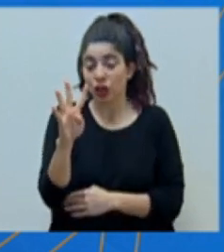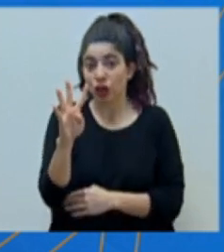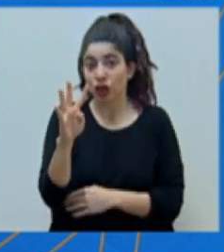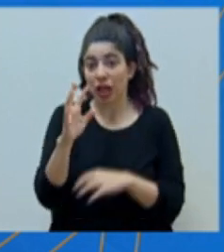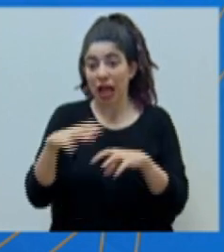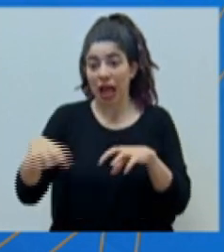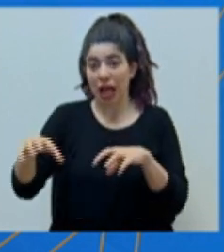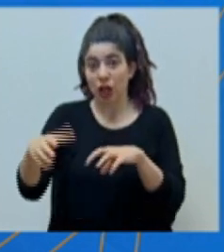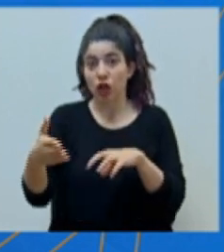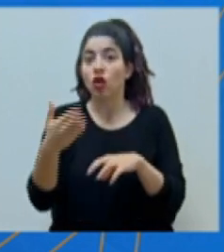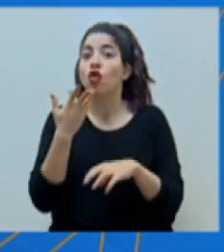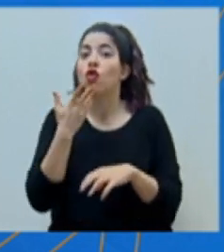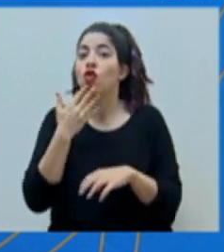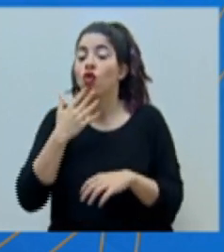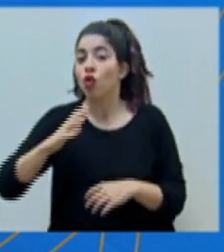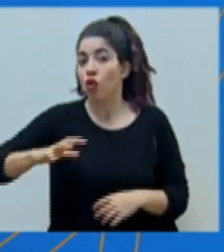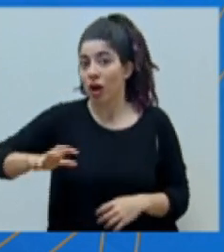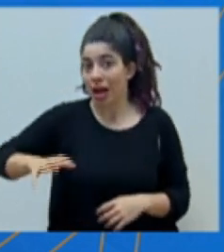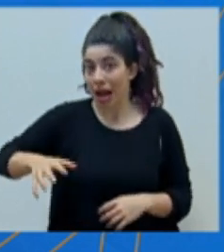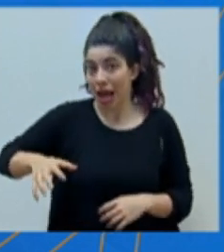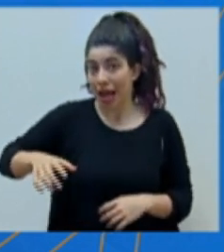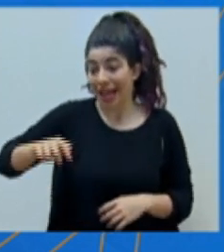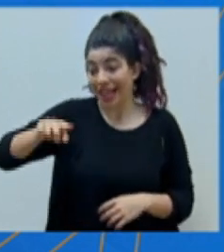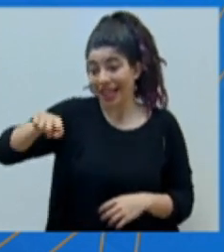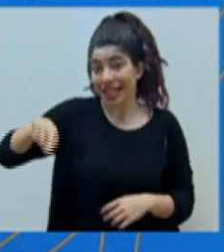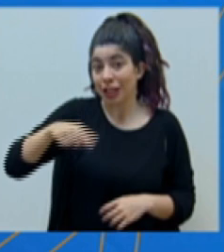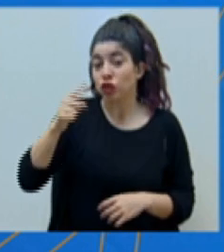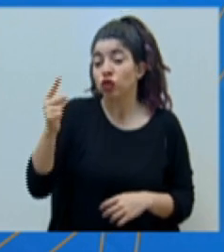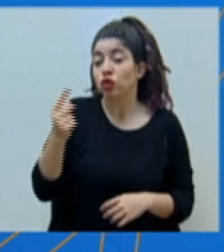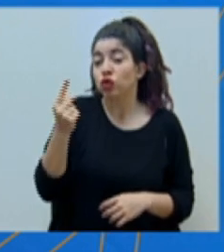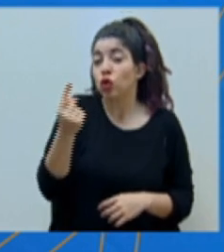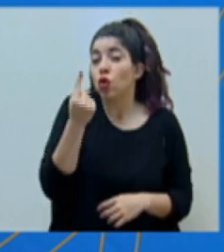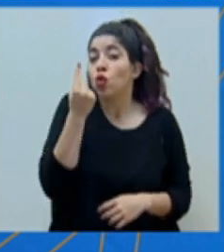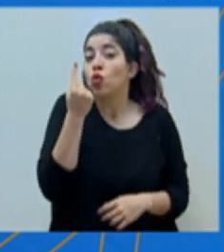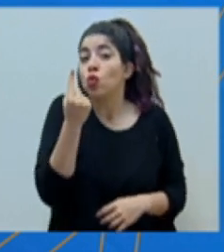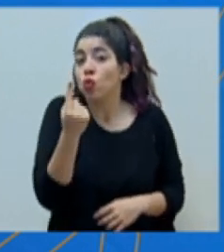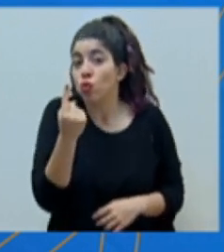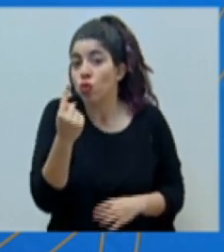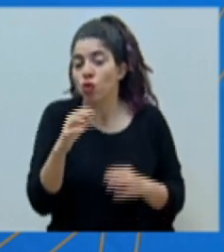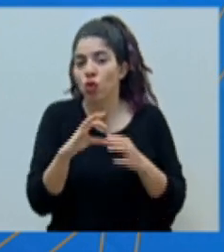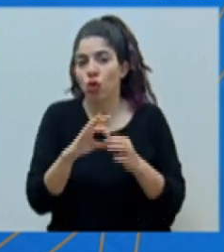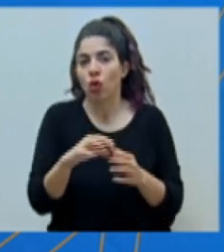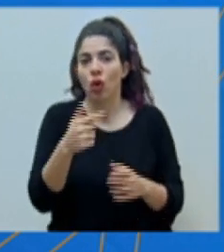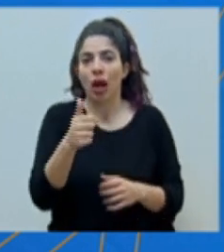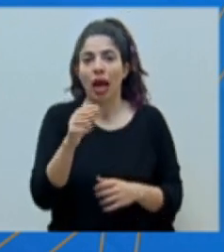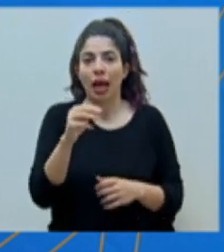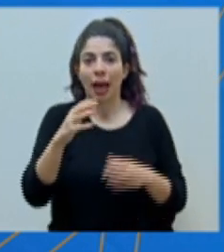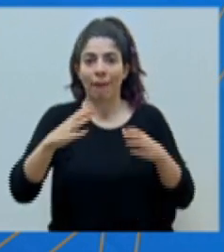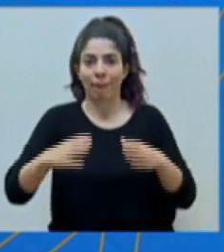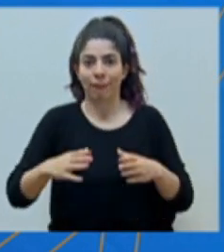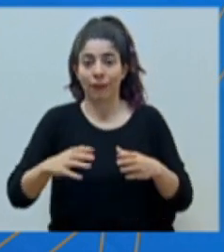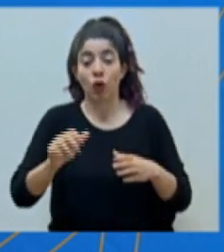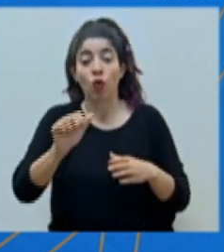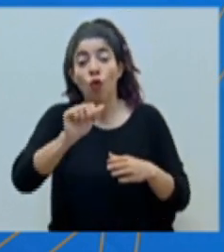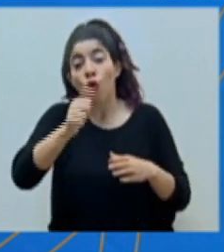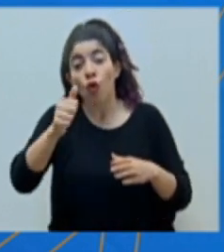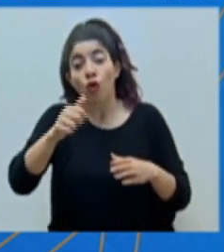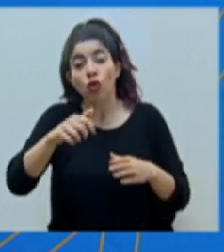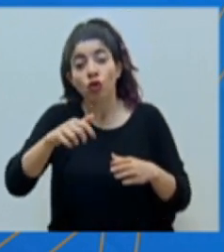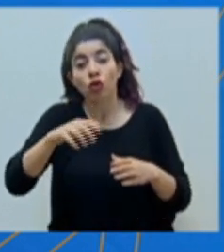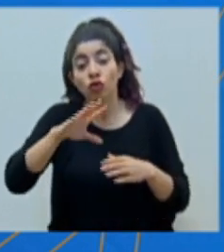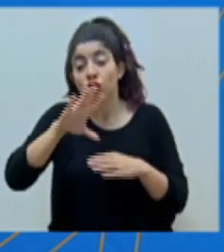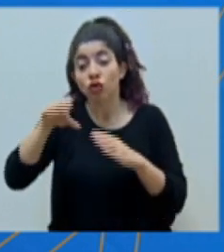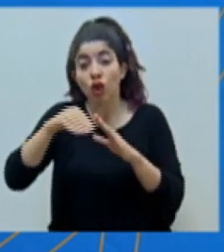en alerta naranja, de los cuales solamente un cantón corresponde al gran área metropolitana, el resto de los cantones son de